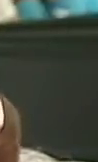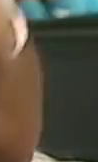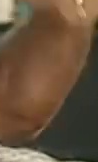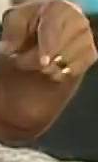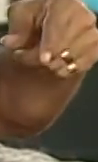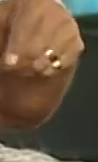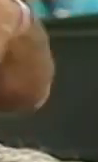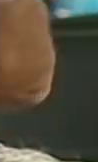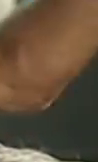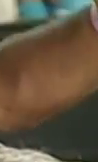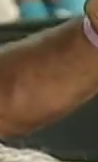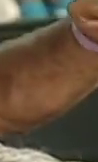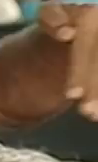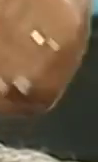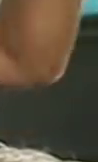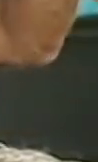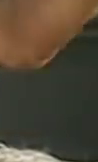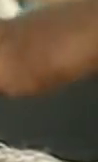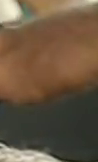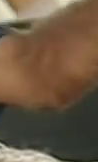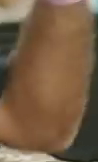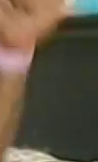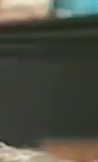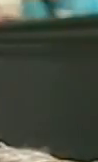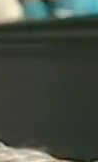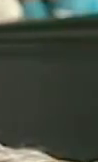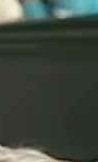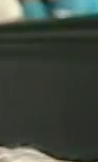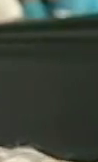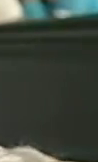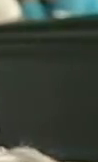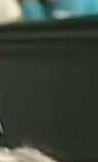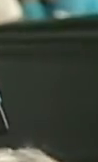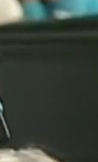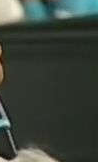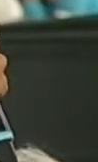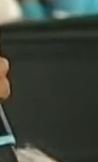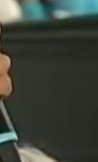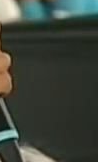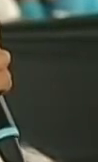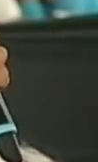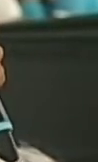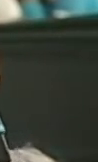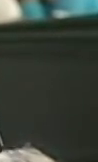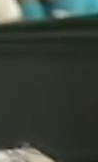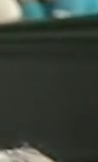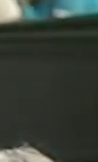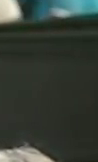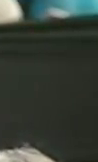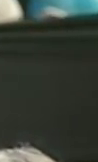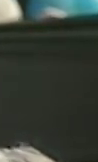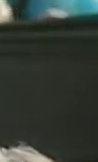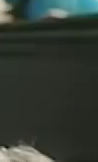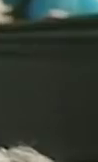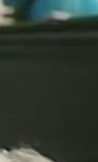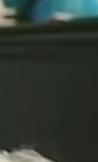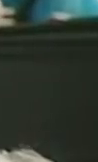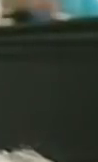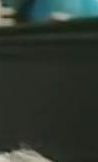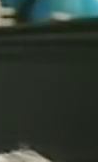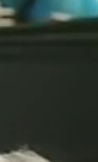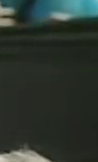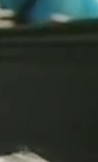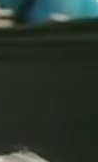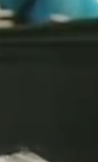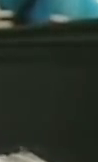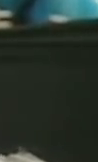derecha aproveche los espacios. Y quiero saludar a mi camarada constituyente Delcy Rodríguez. Ajá. ¿no? Que también